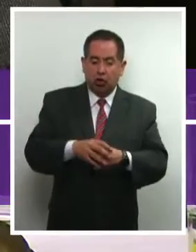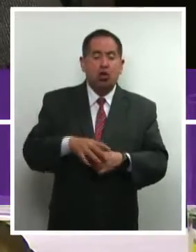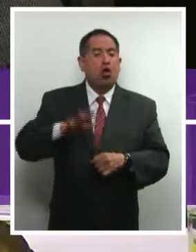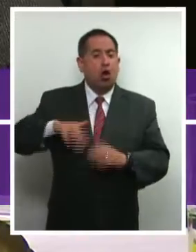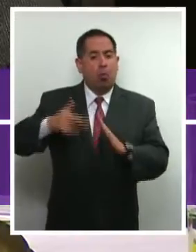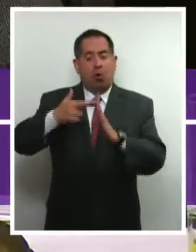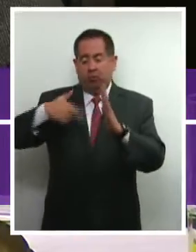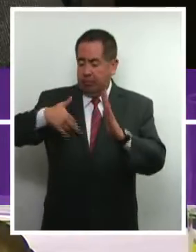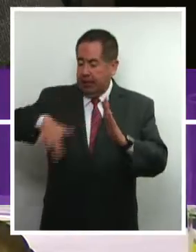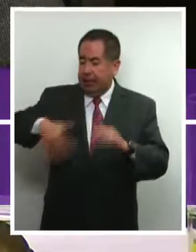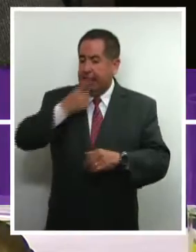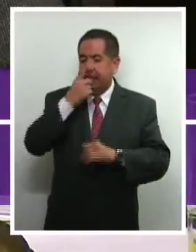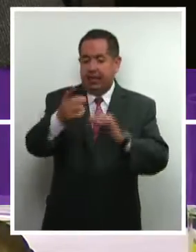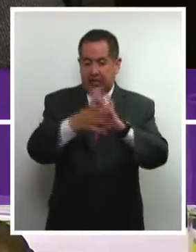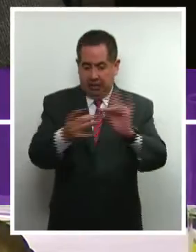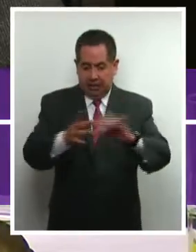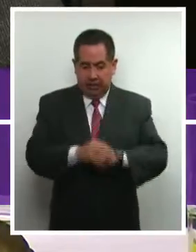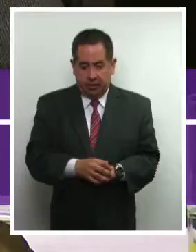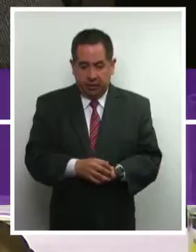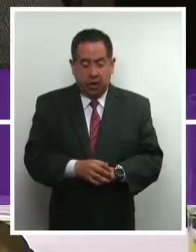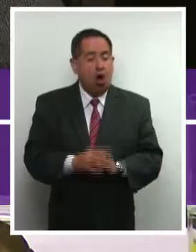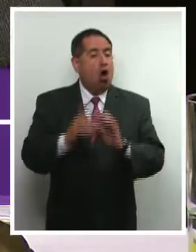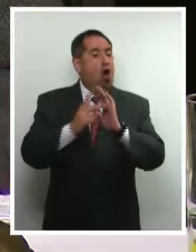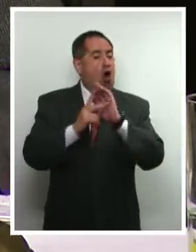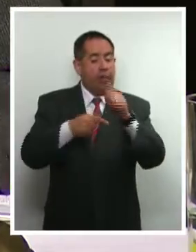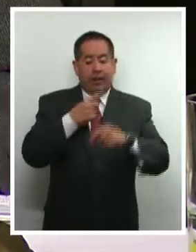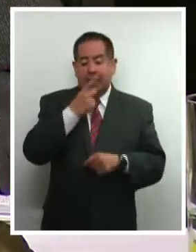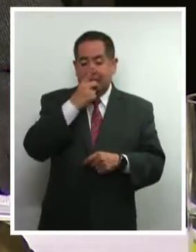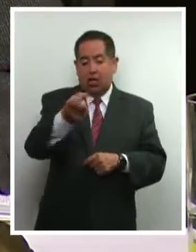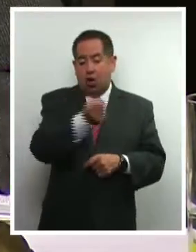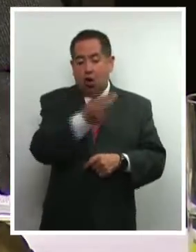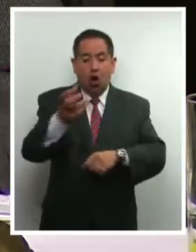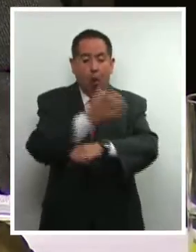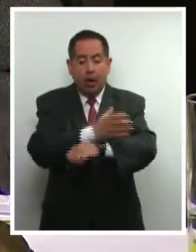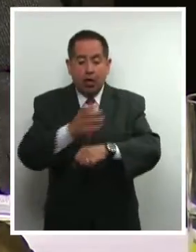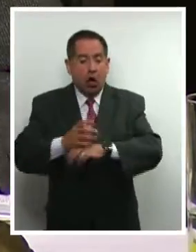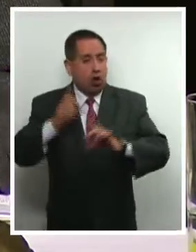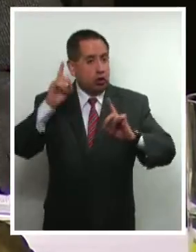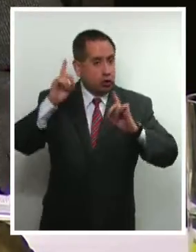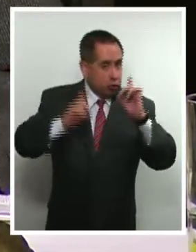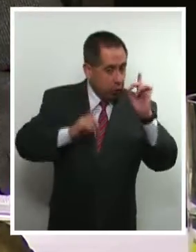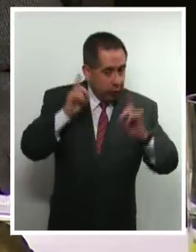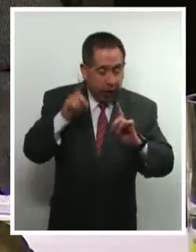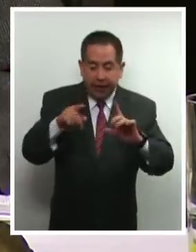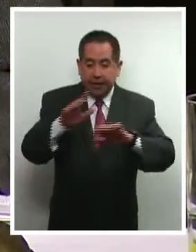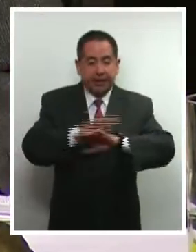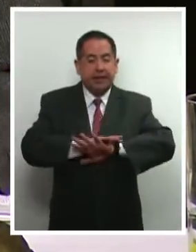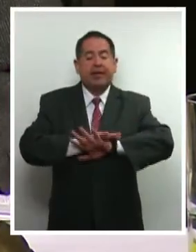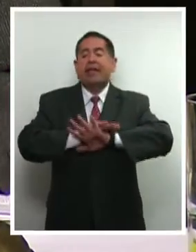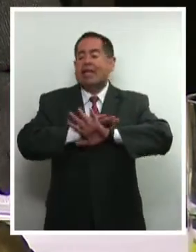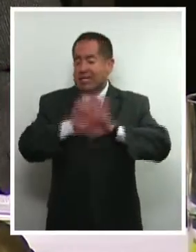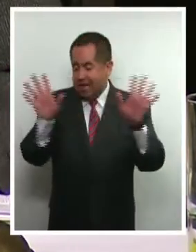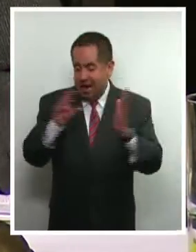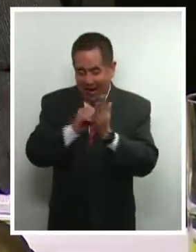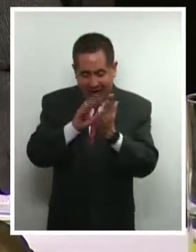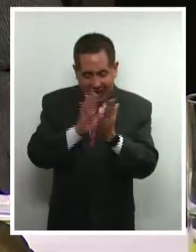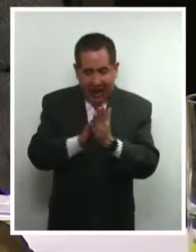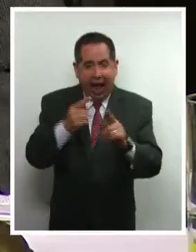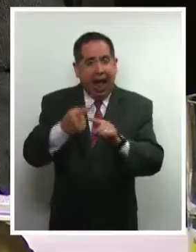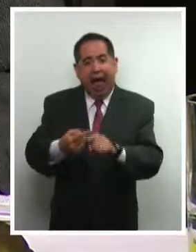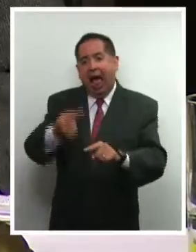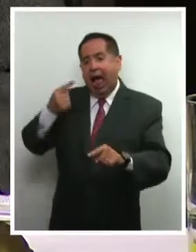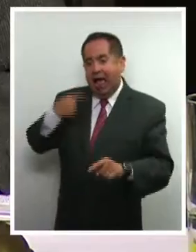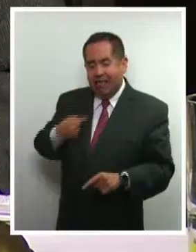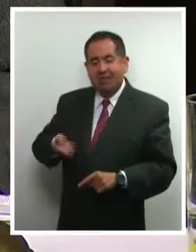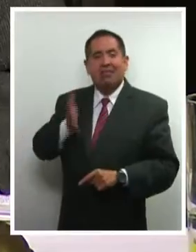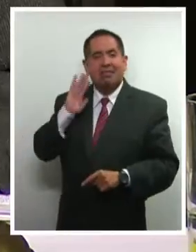términos planteados, insistiéndole a los compañeros que tienen duda del procedimiento que ya hemos aplicado con